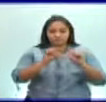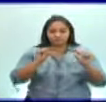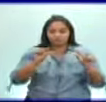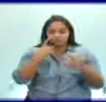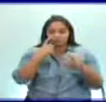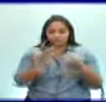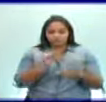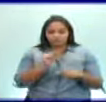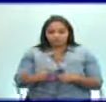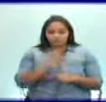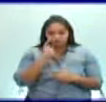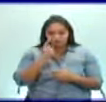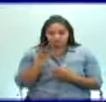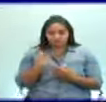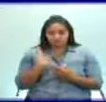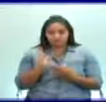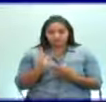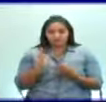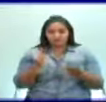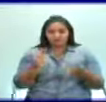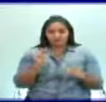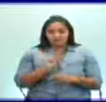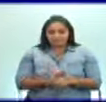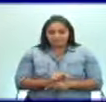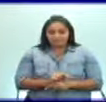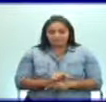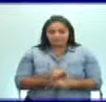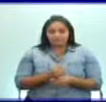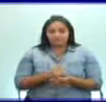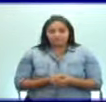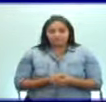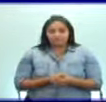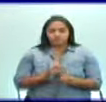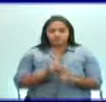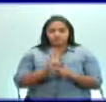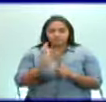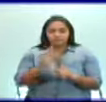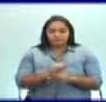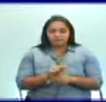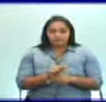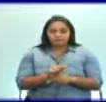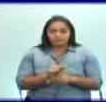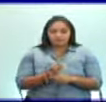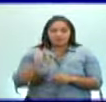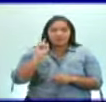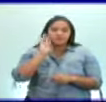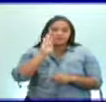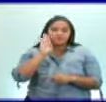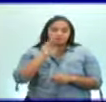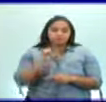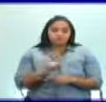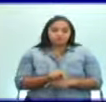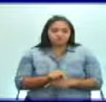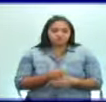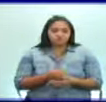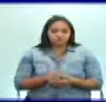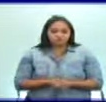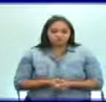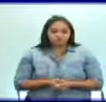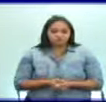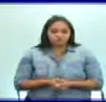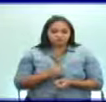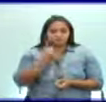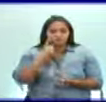n sub 0, o sea, la cantidad que existe al inicio de la infección por 2 a la 0,05 t. Es importante que